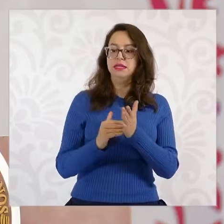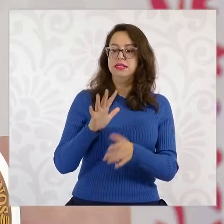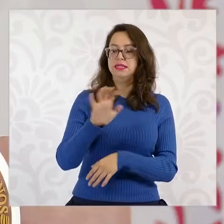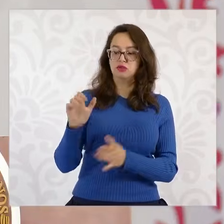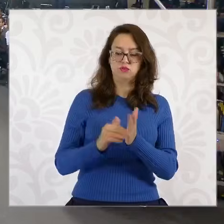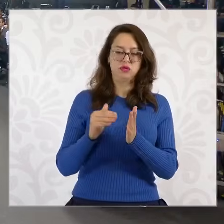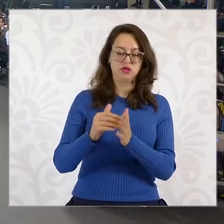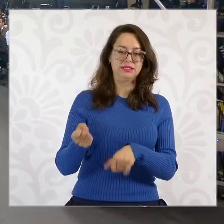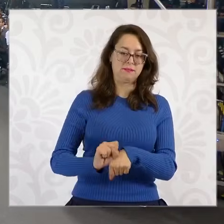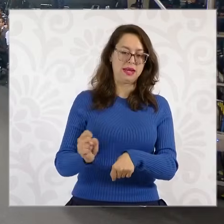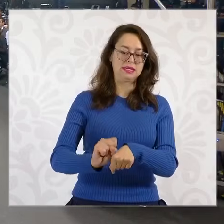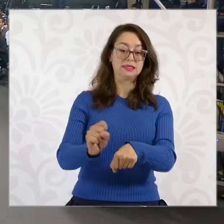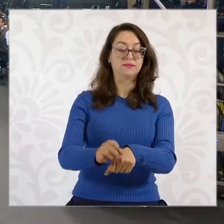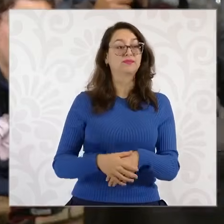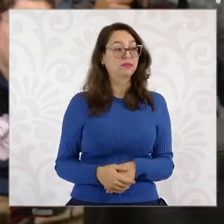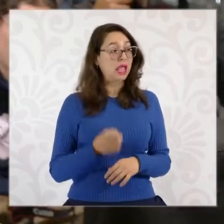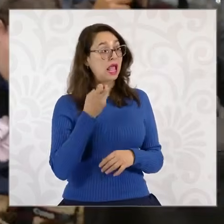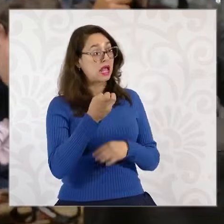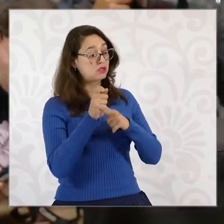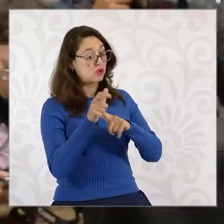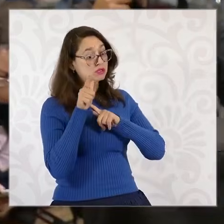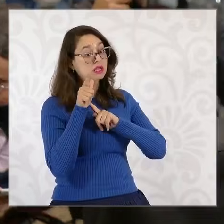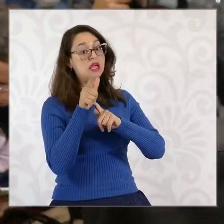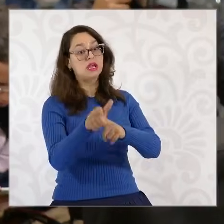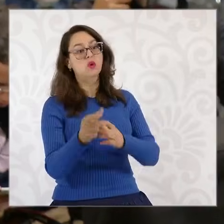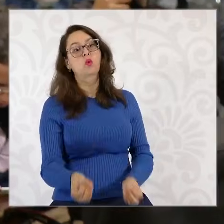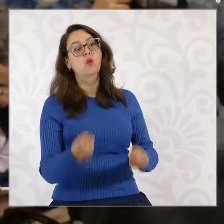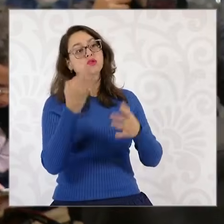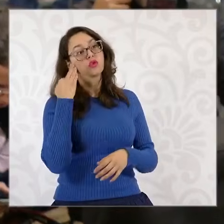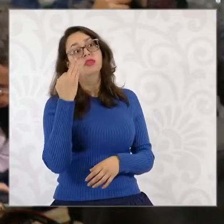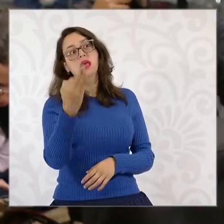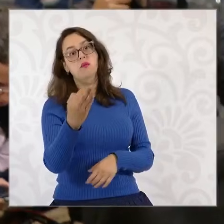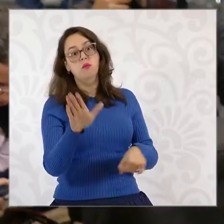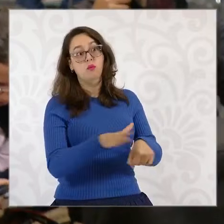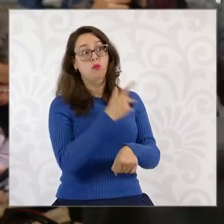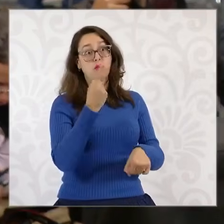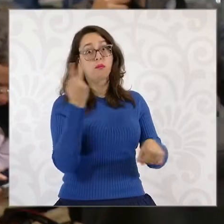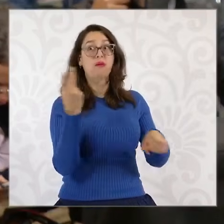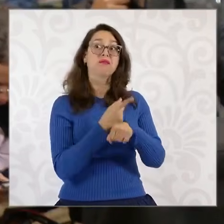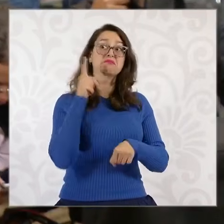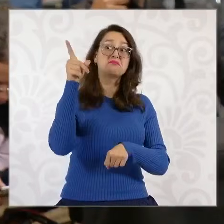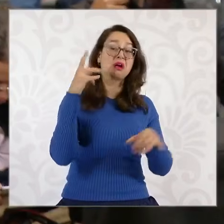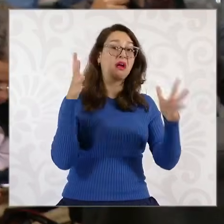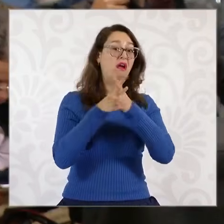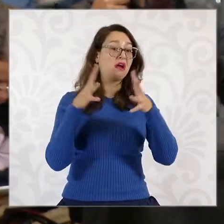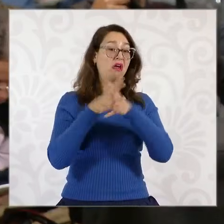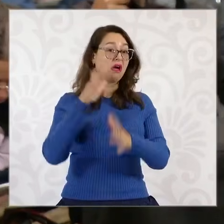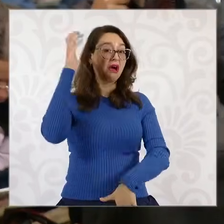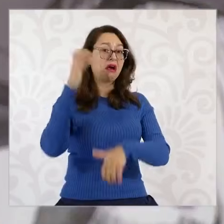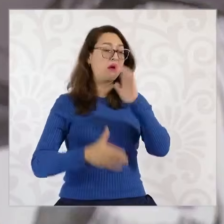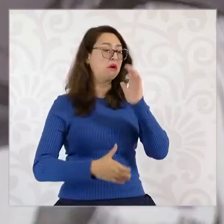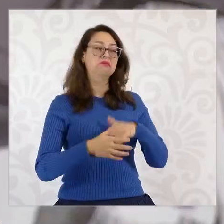este esfuerzo hasta cuándo lo podría mantener el gobierno federal? Porque este conflicto parece que no va a acabar pronto. Lo tenemos